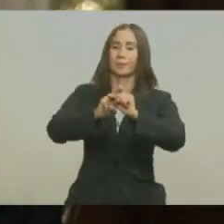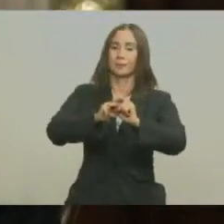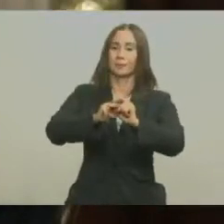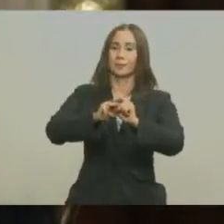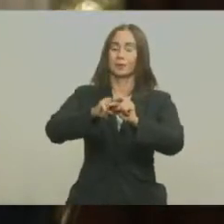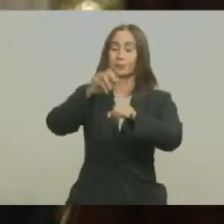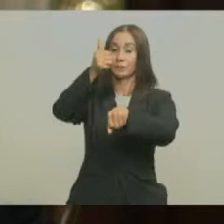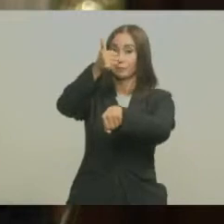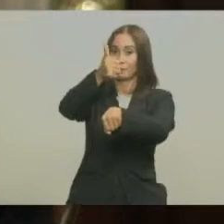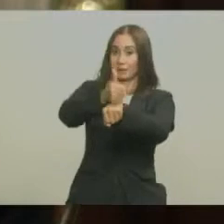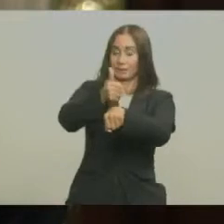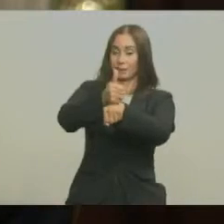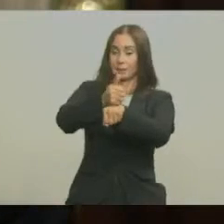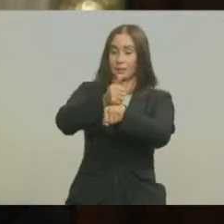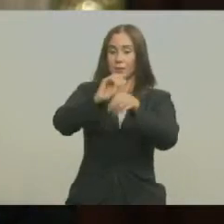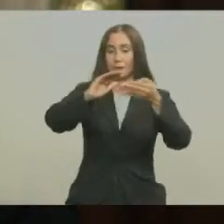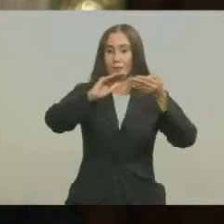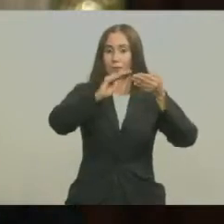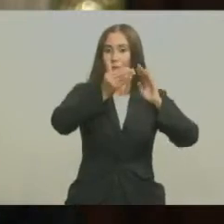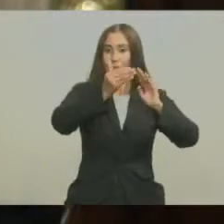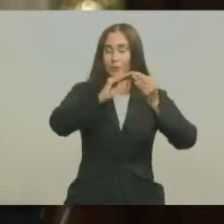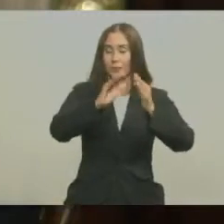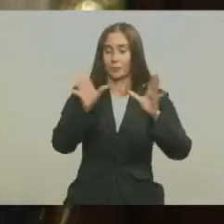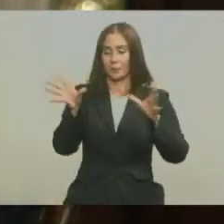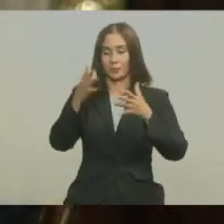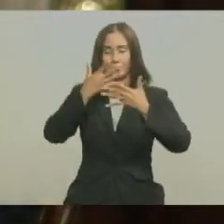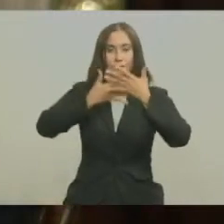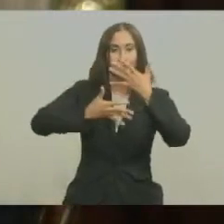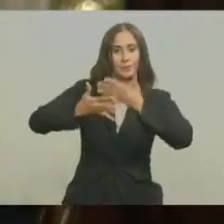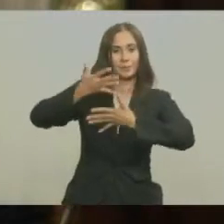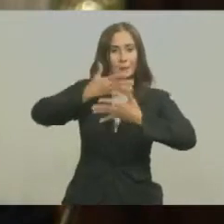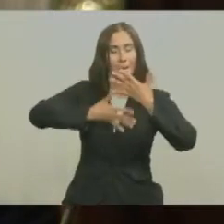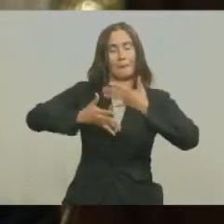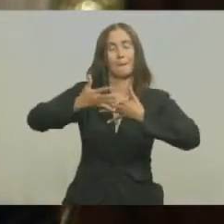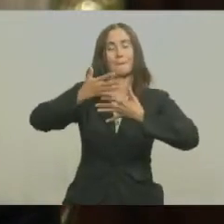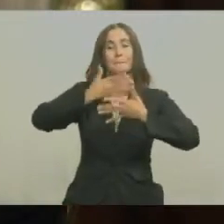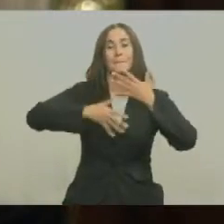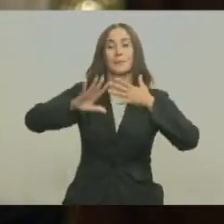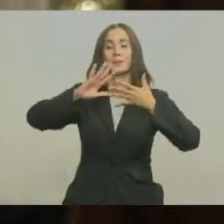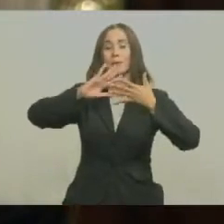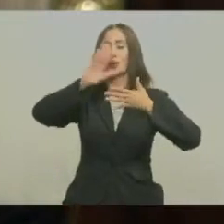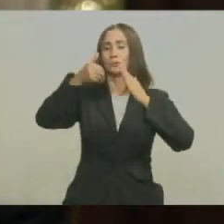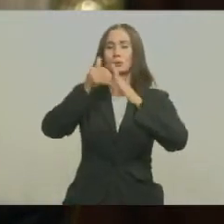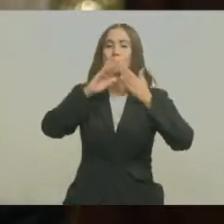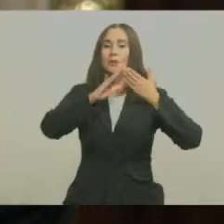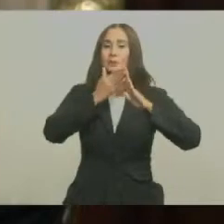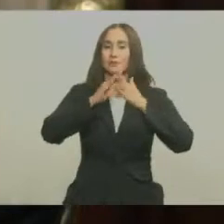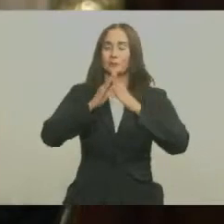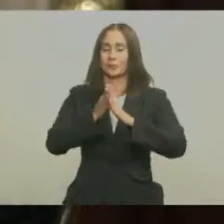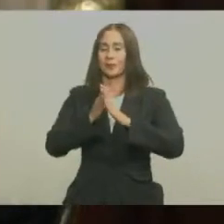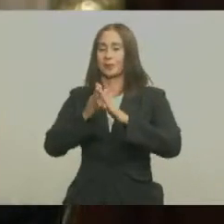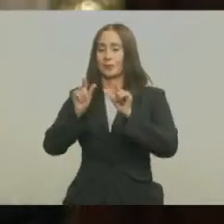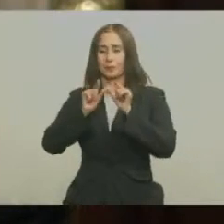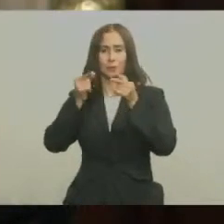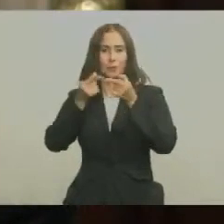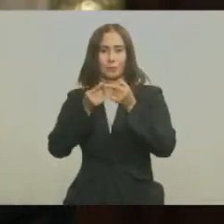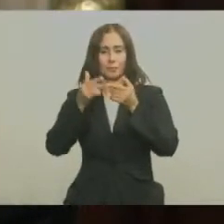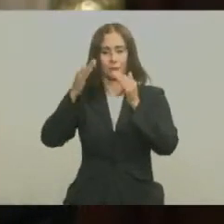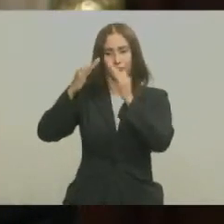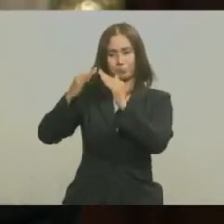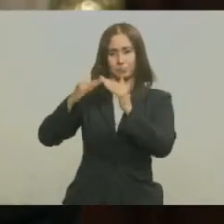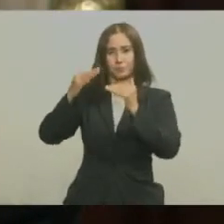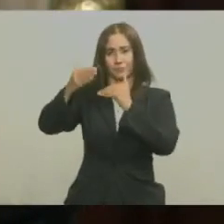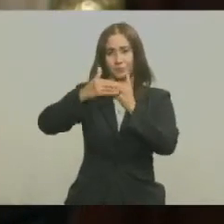énfasis en lo local que involucre a las comunidades, juntas de vecinos,